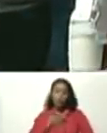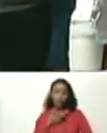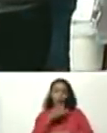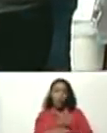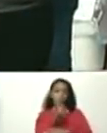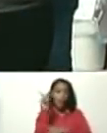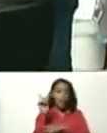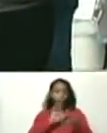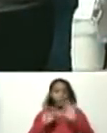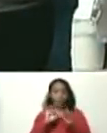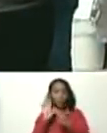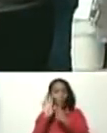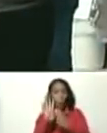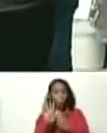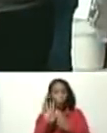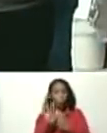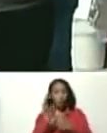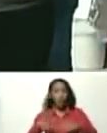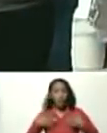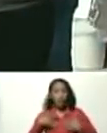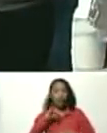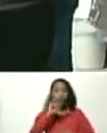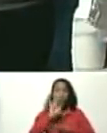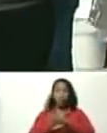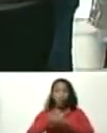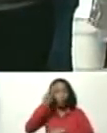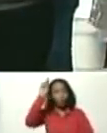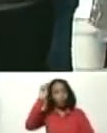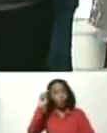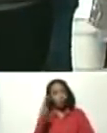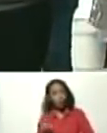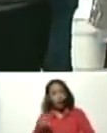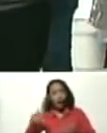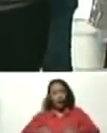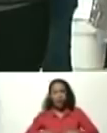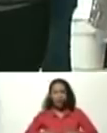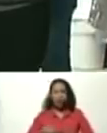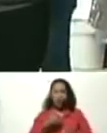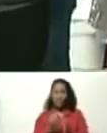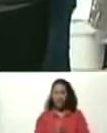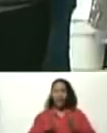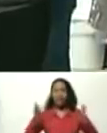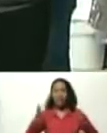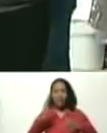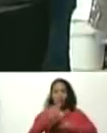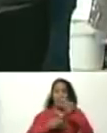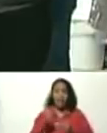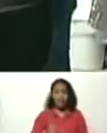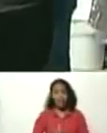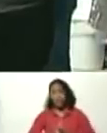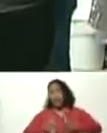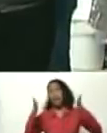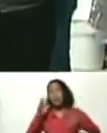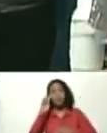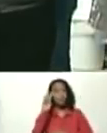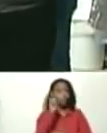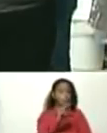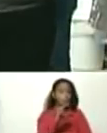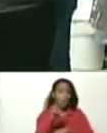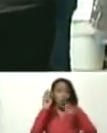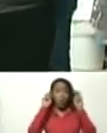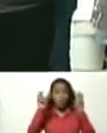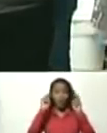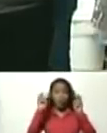esos espectáculos, hay que informarlo todos los días. Es un esfuerzo grandísimo. Es gigante viendo las